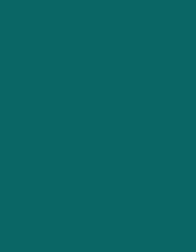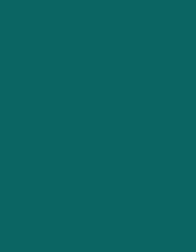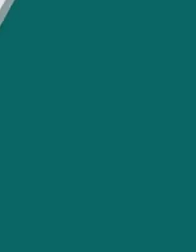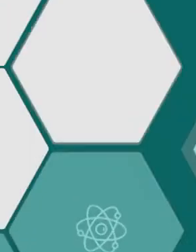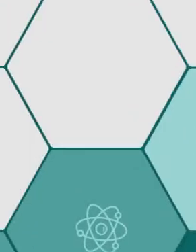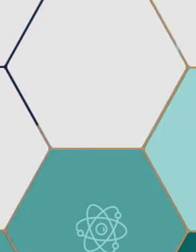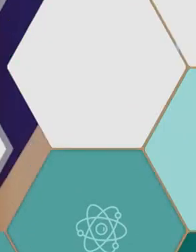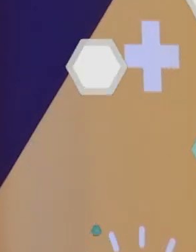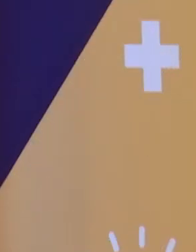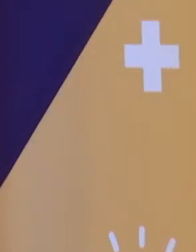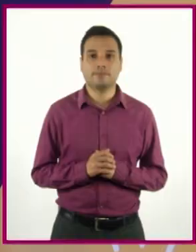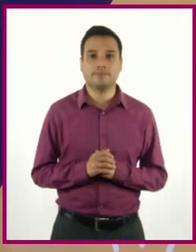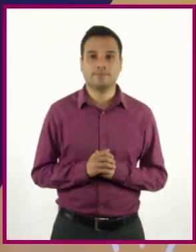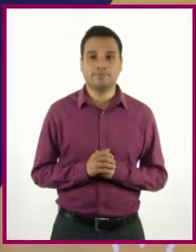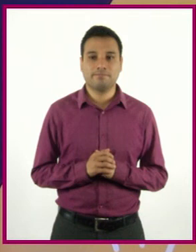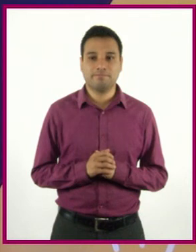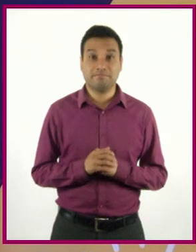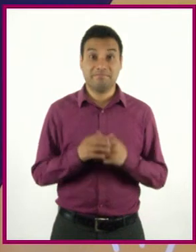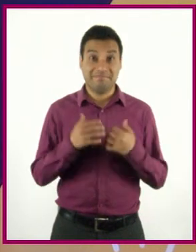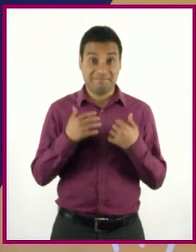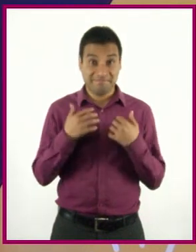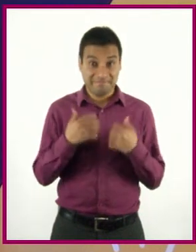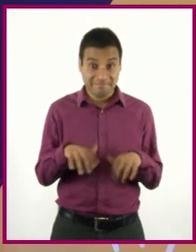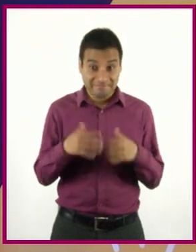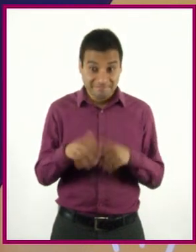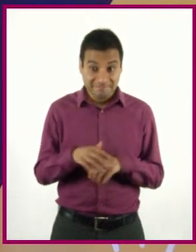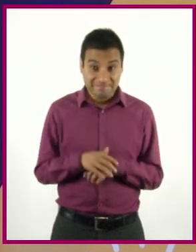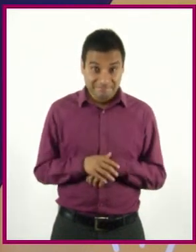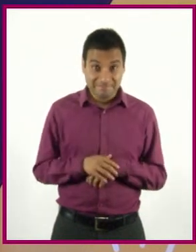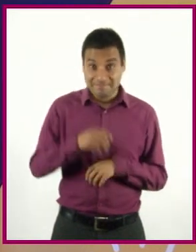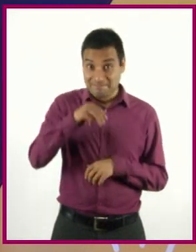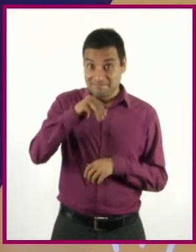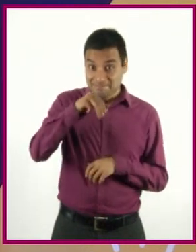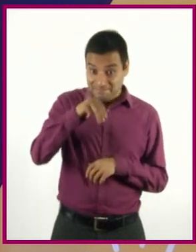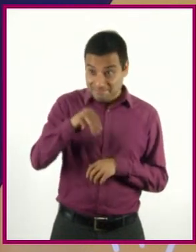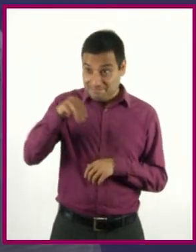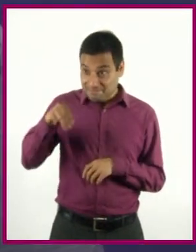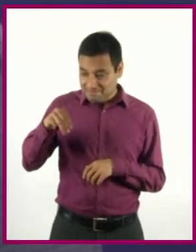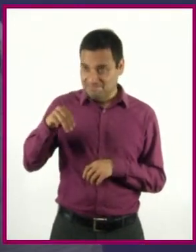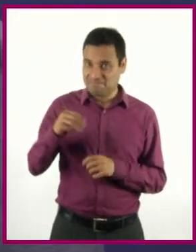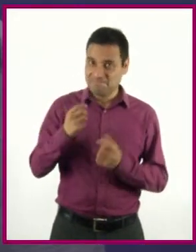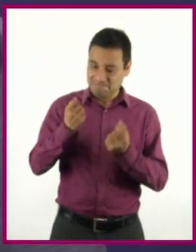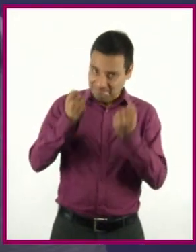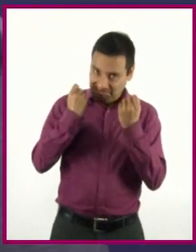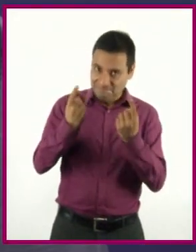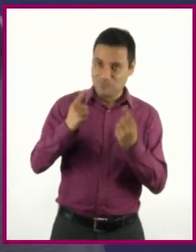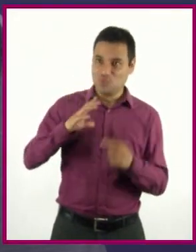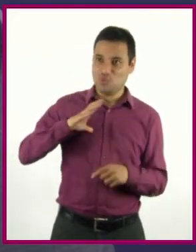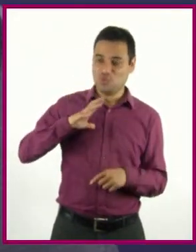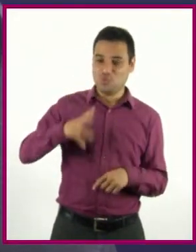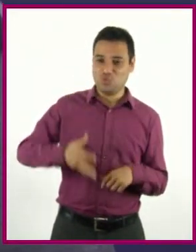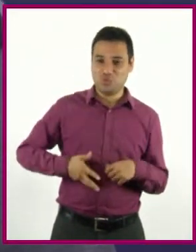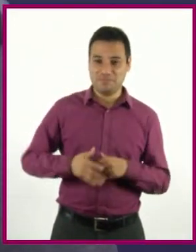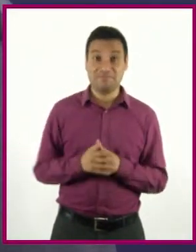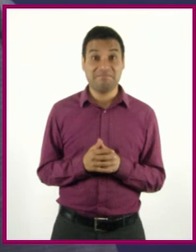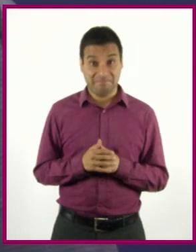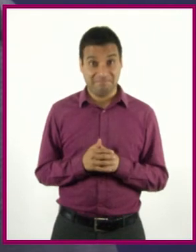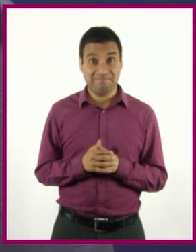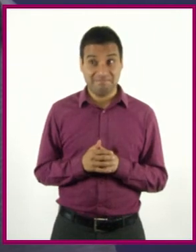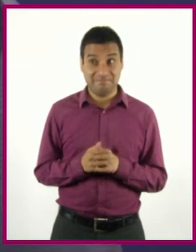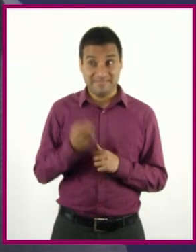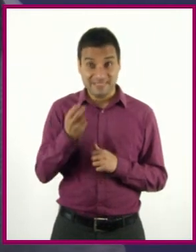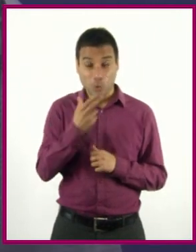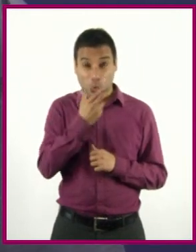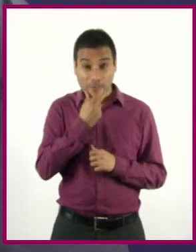80. ¡Qué orgullo haber contado con una persona como el Dr. Mushinski! Así es, el legado del Dr.